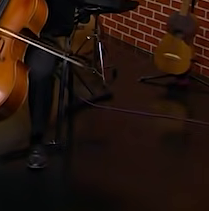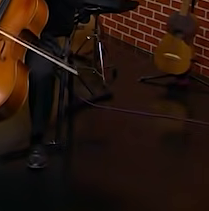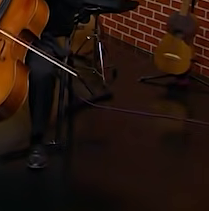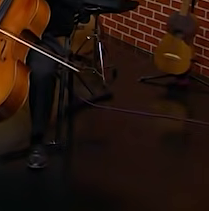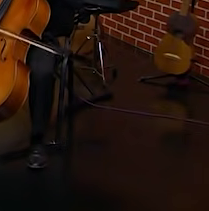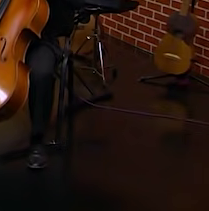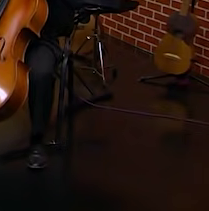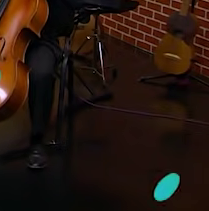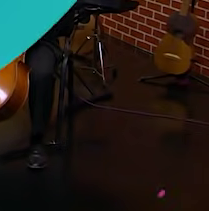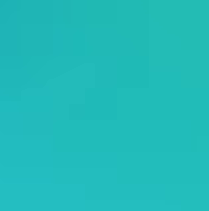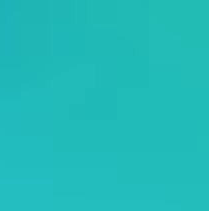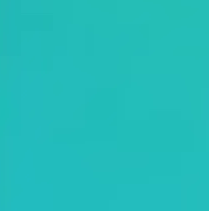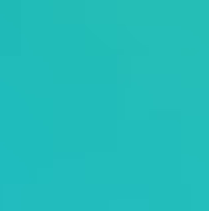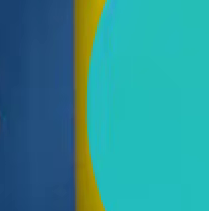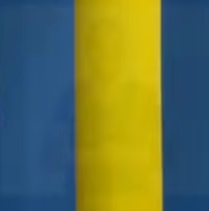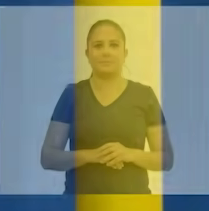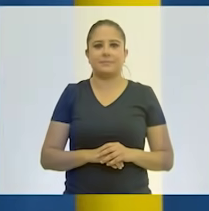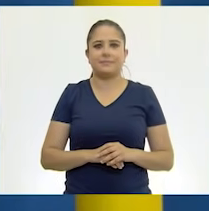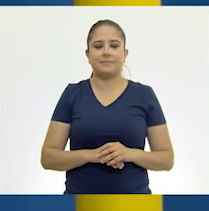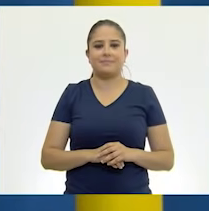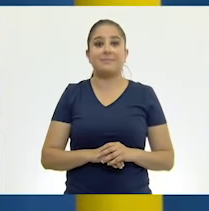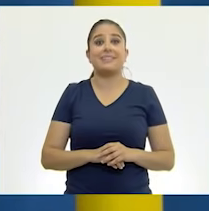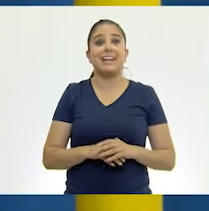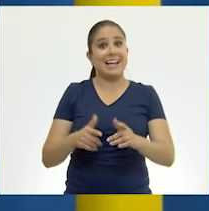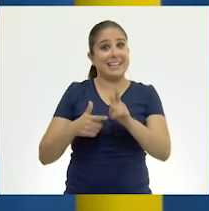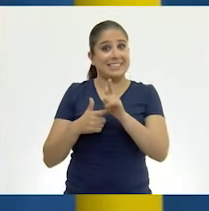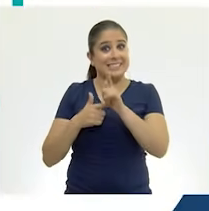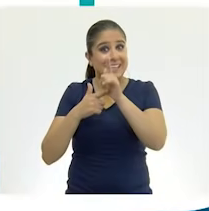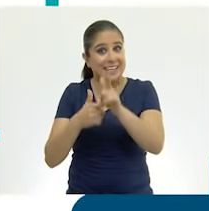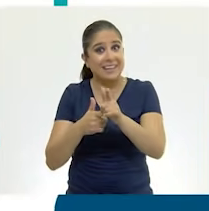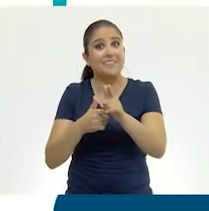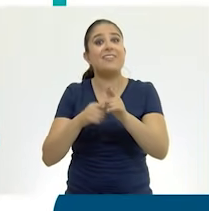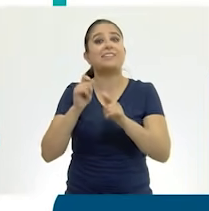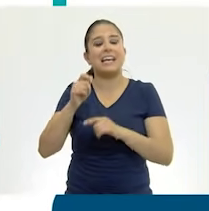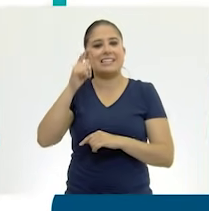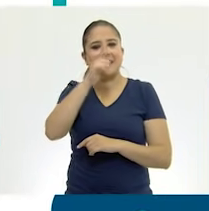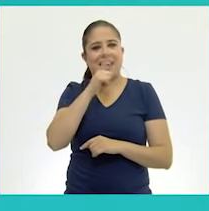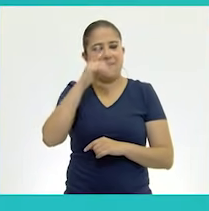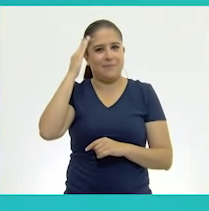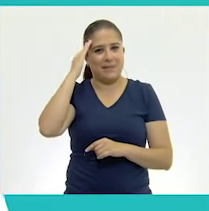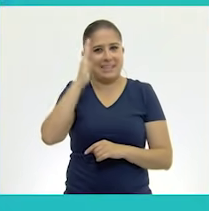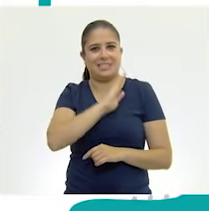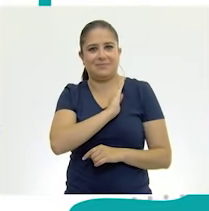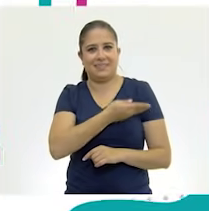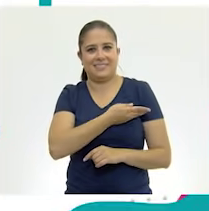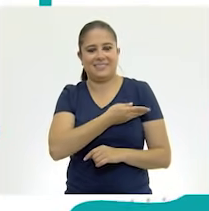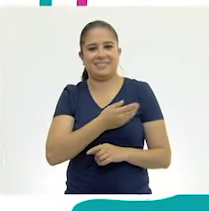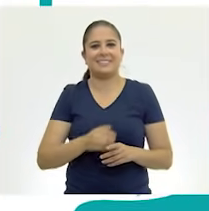A continuación, lengua materna.